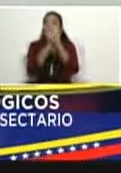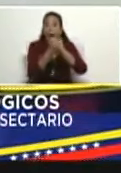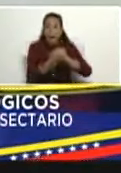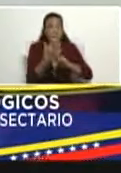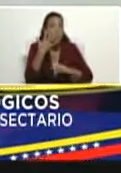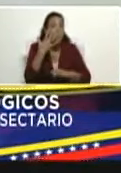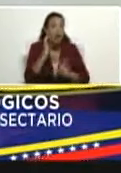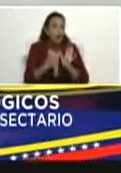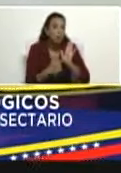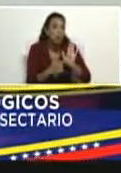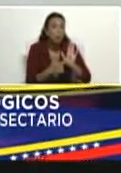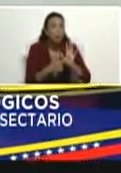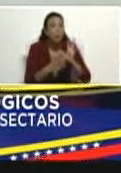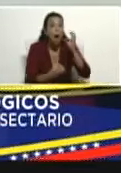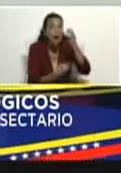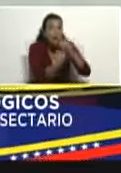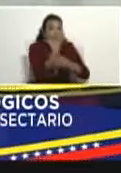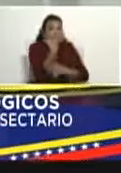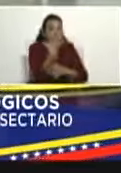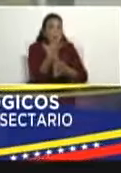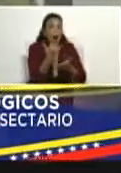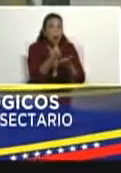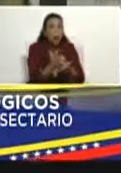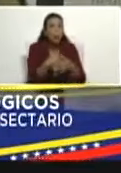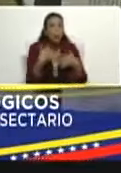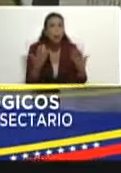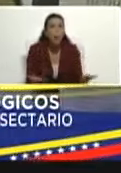caso, vamos a ayudarnos con